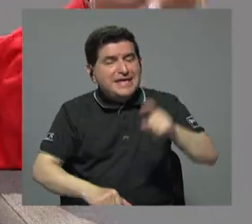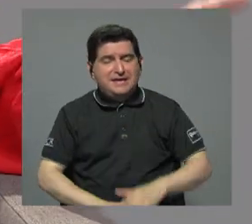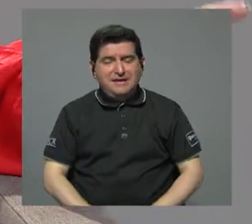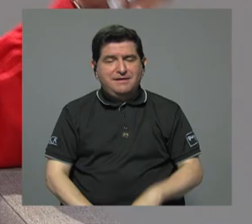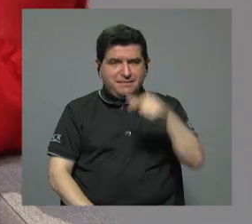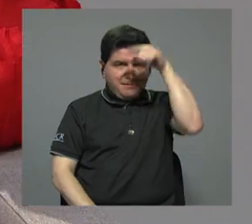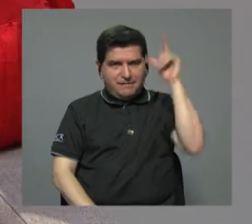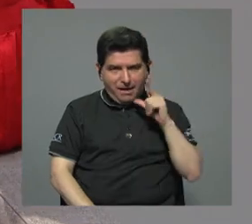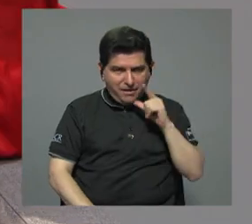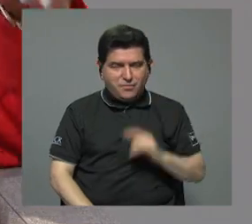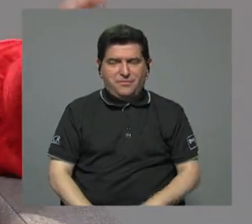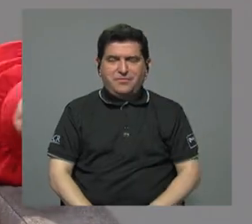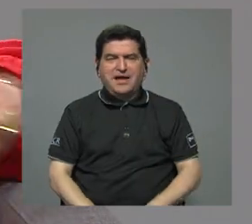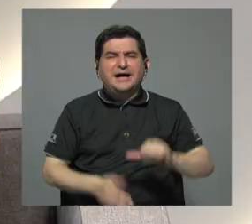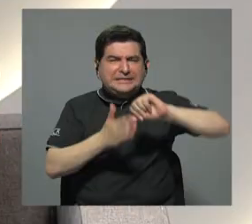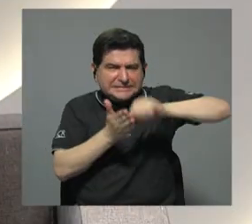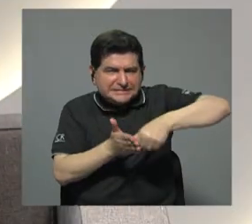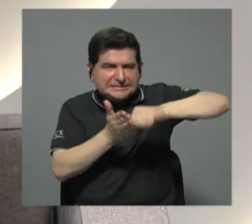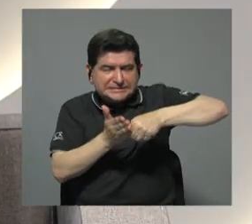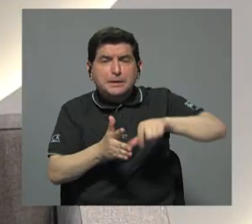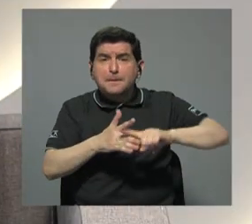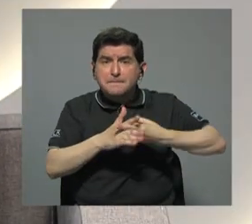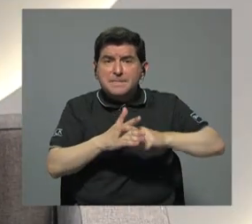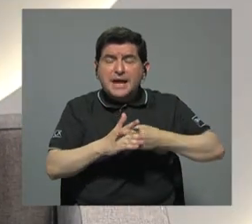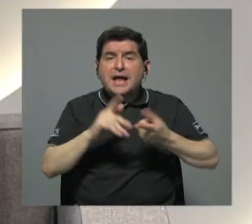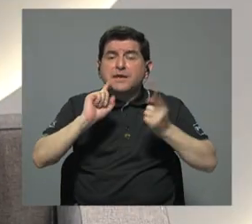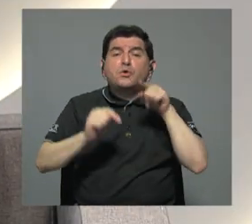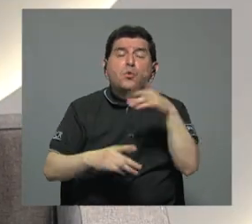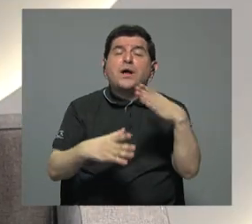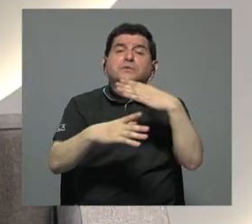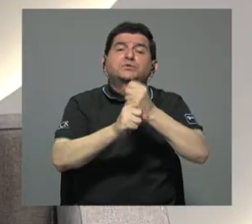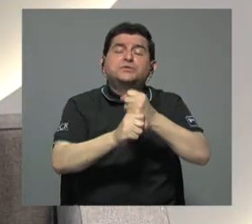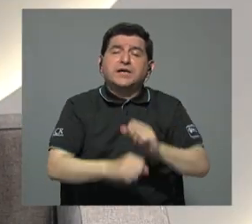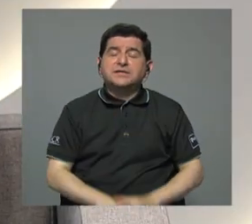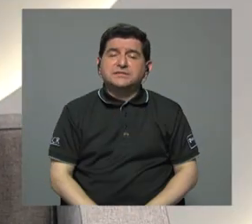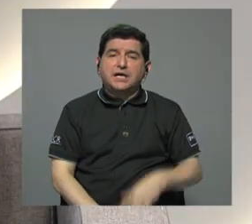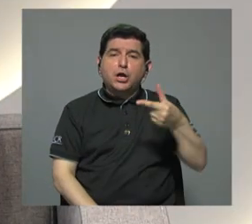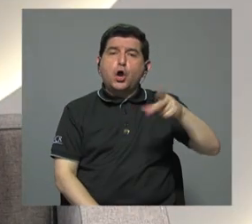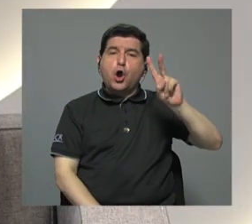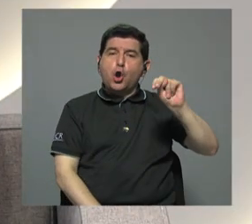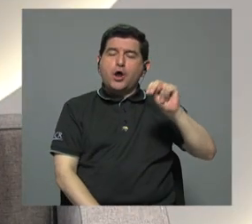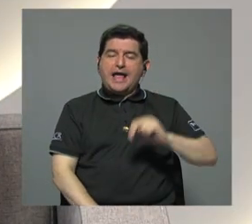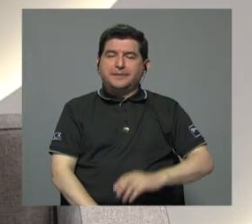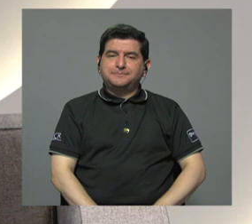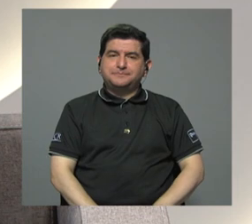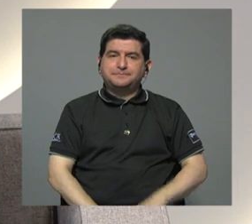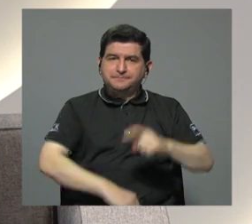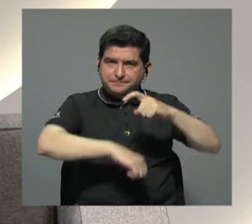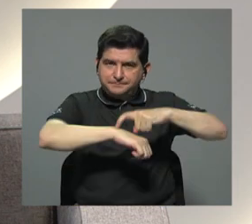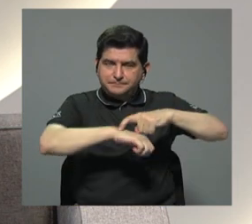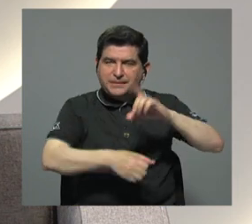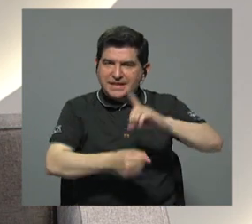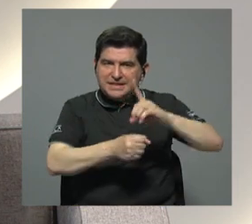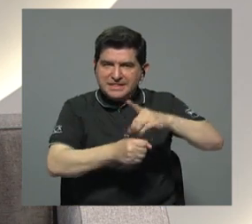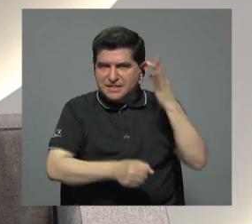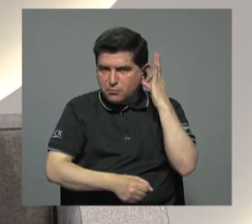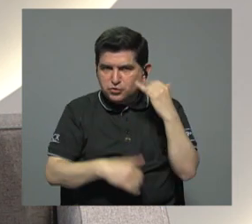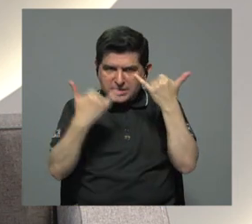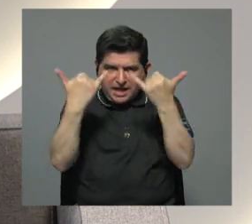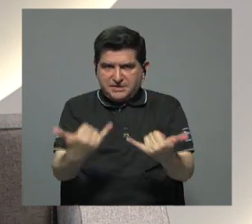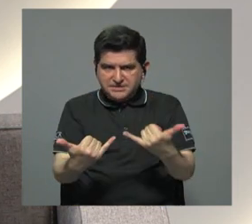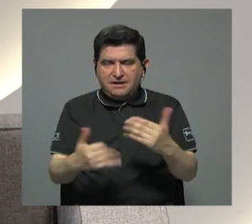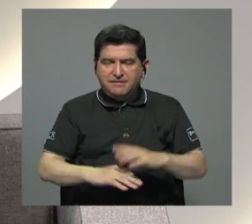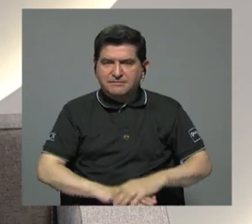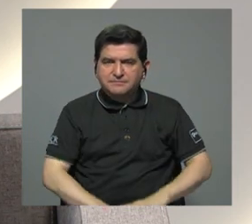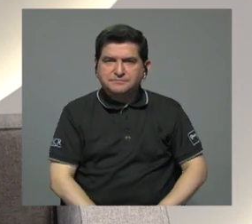que perseverar ahora en la ciencia ni verá ni nos va a ser usted de gloria nada cuando sea diputada llegar a ser